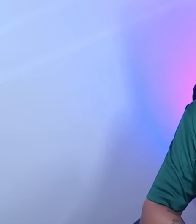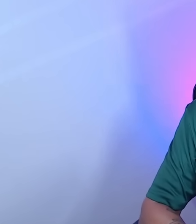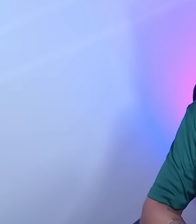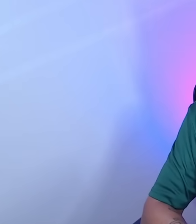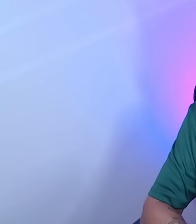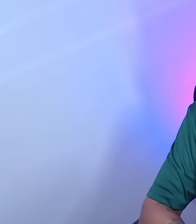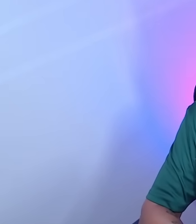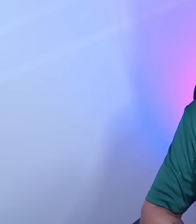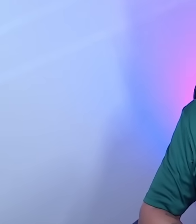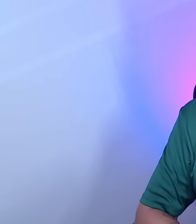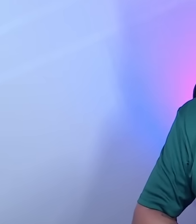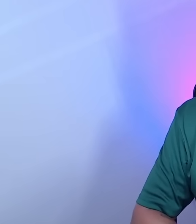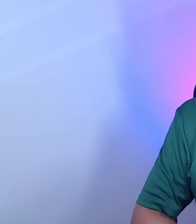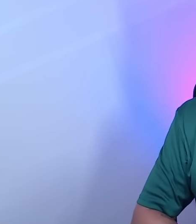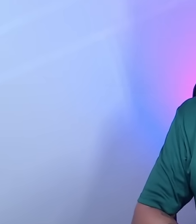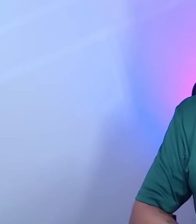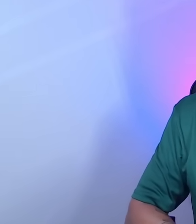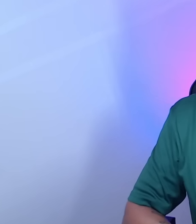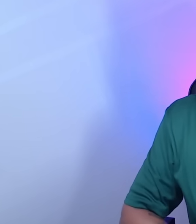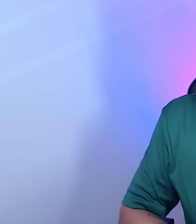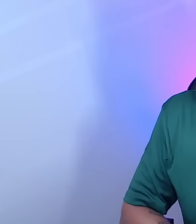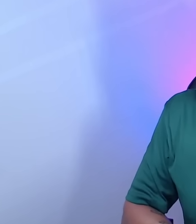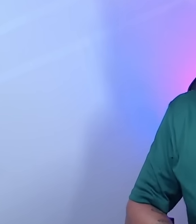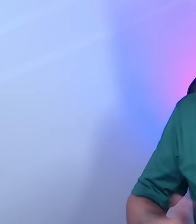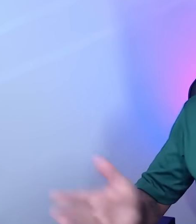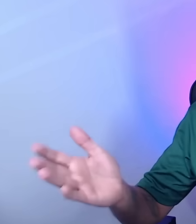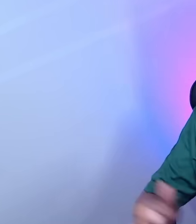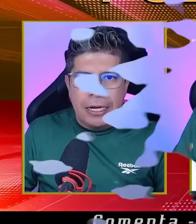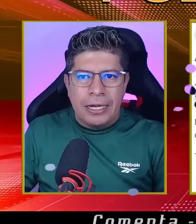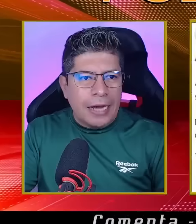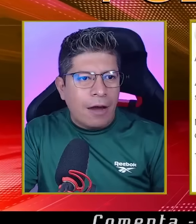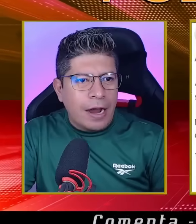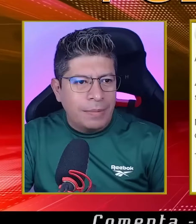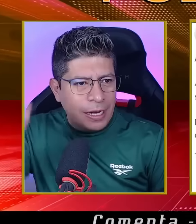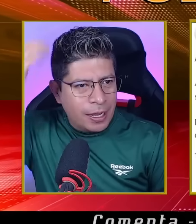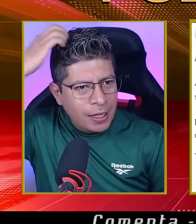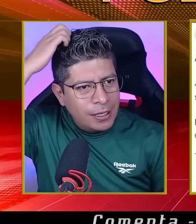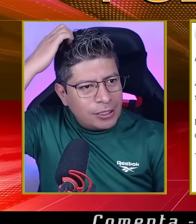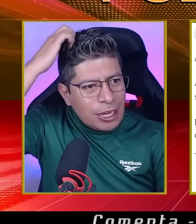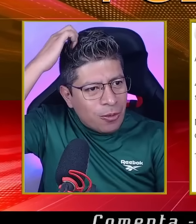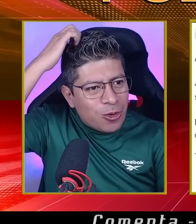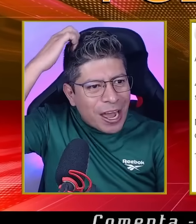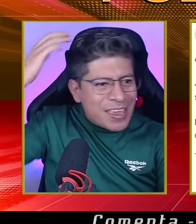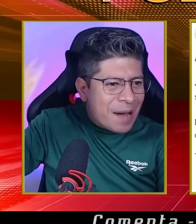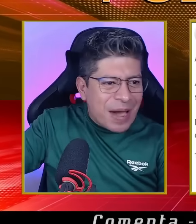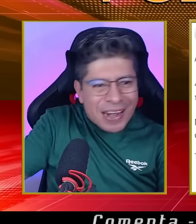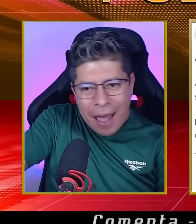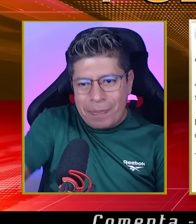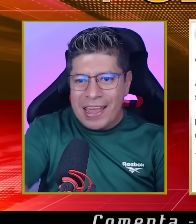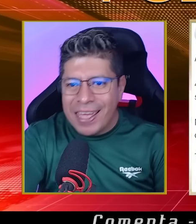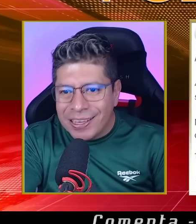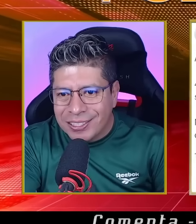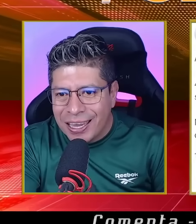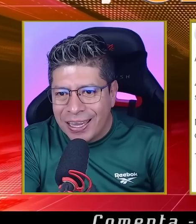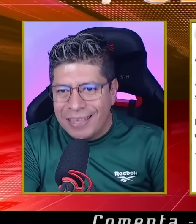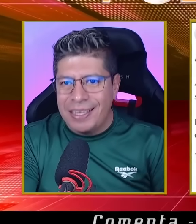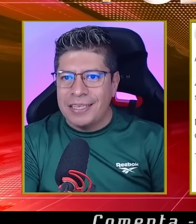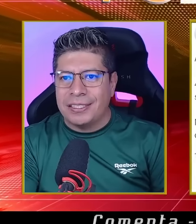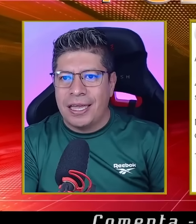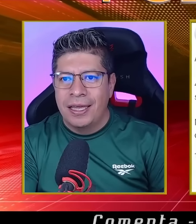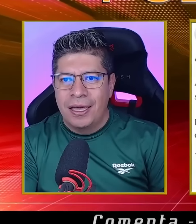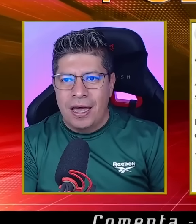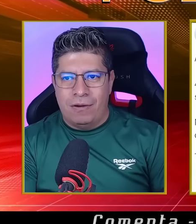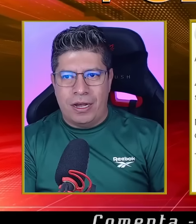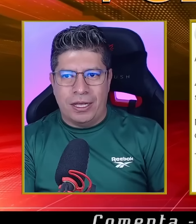abemus listado Ahora sí pues a salir ahora mire Ciro murayama reaparece y